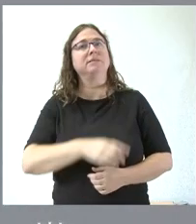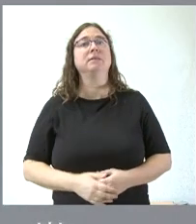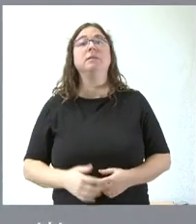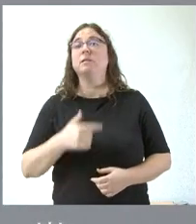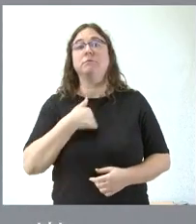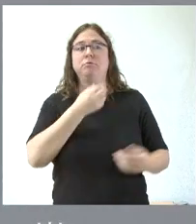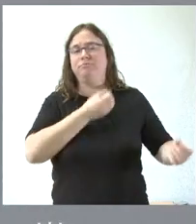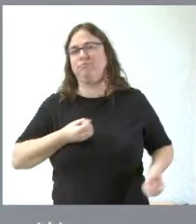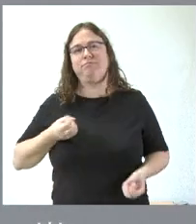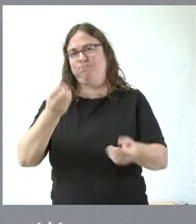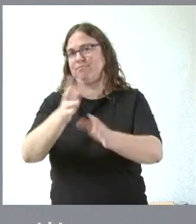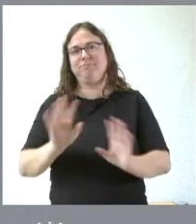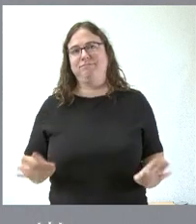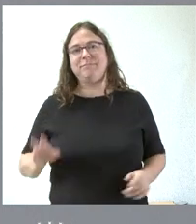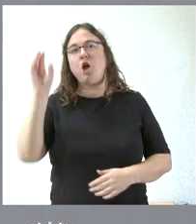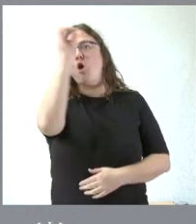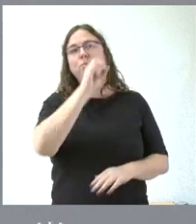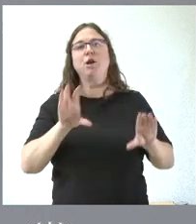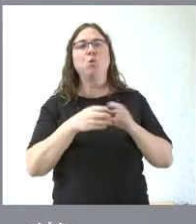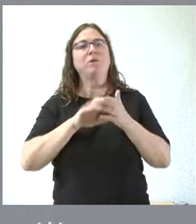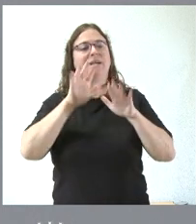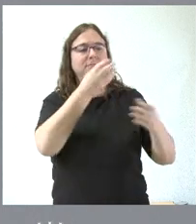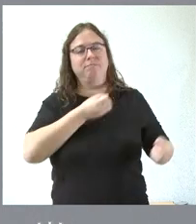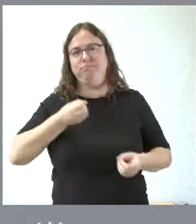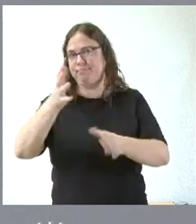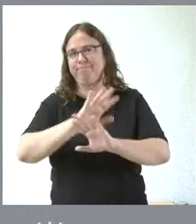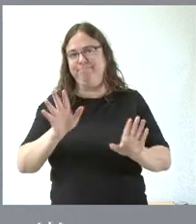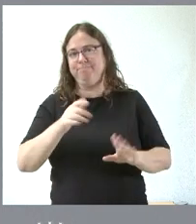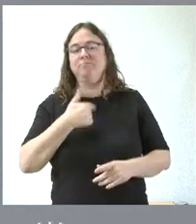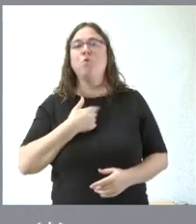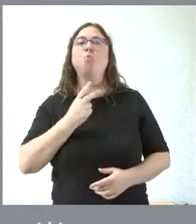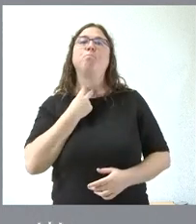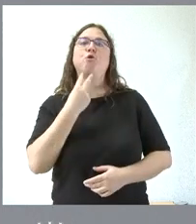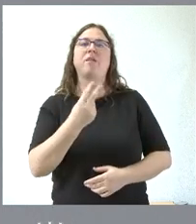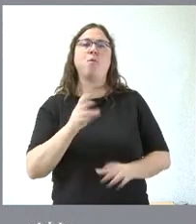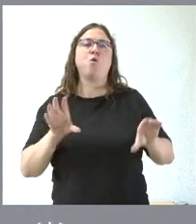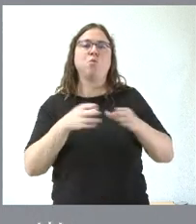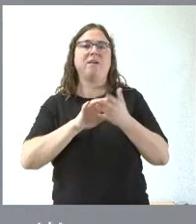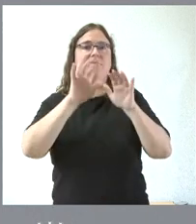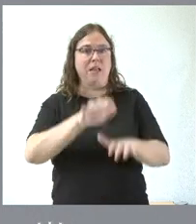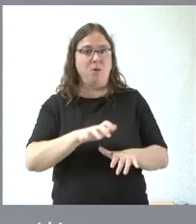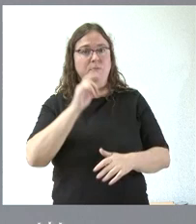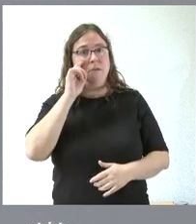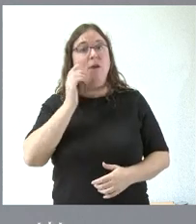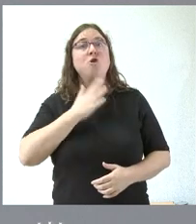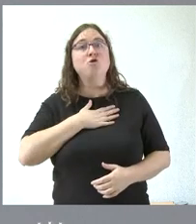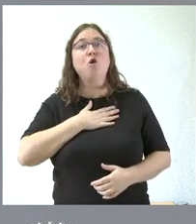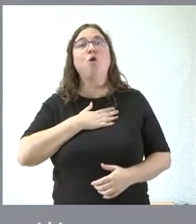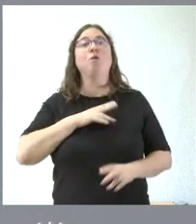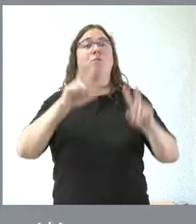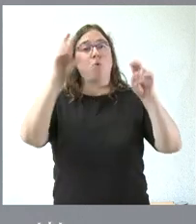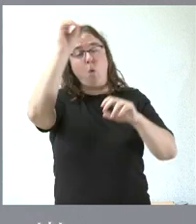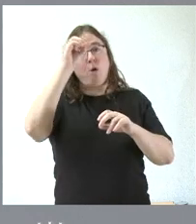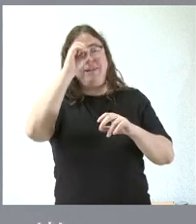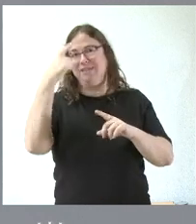es transmitirles la opinión de la junta de castill es mi labor como portavoz de la junta de Castilla León la posición en esta materia como